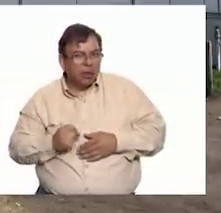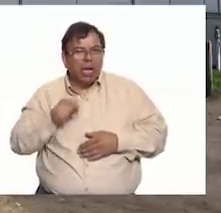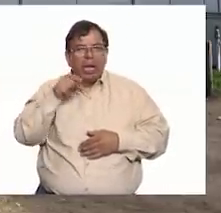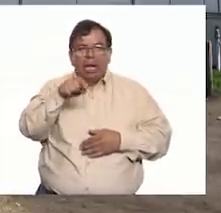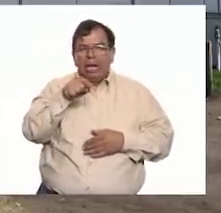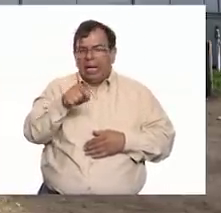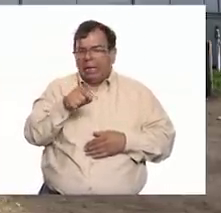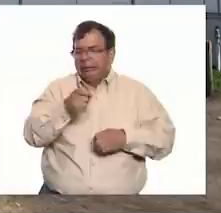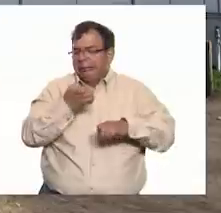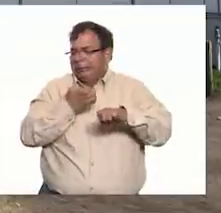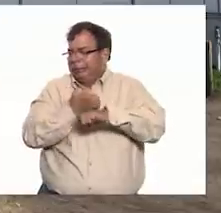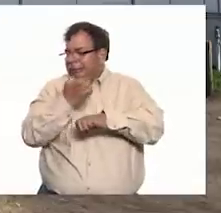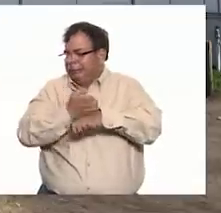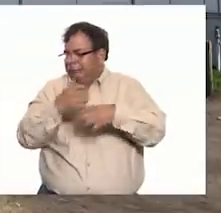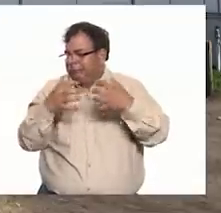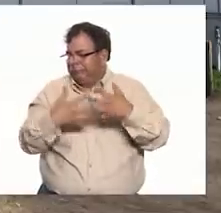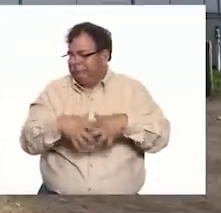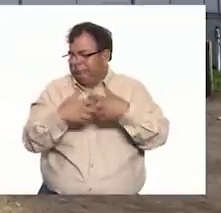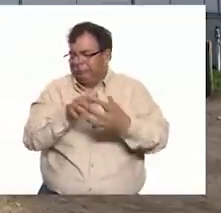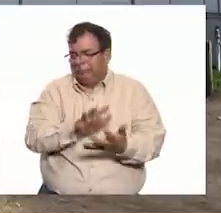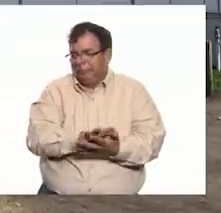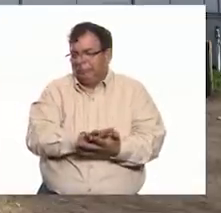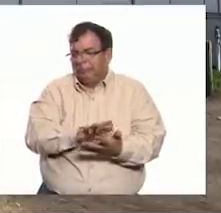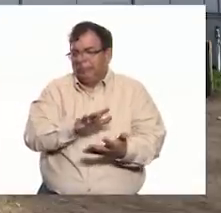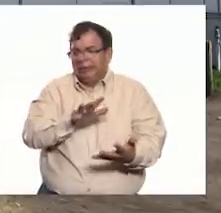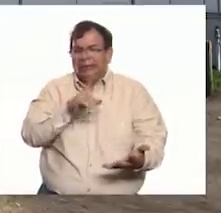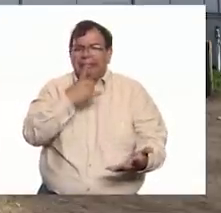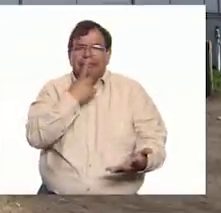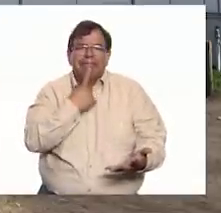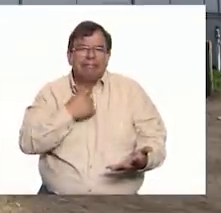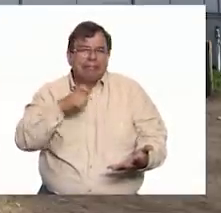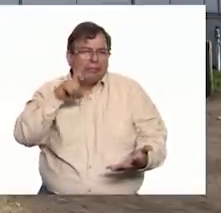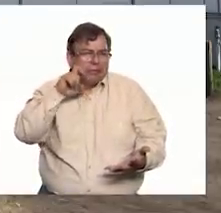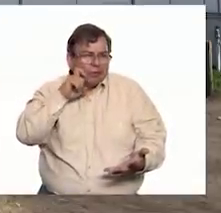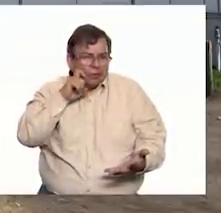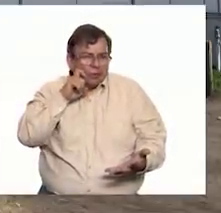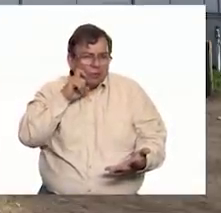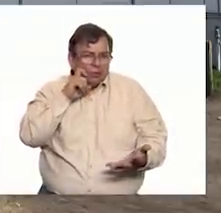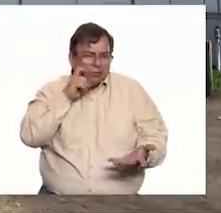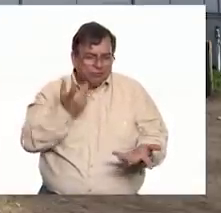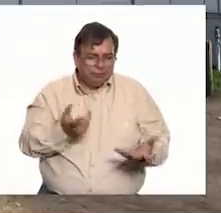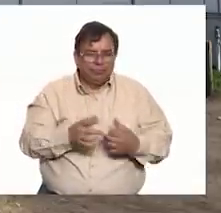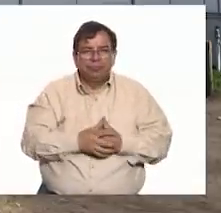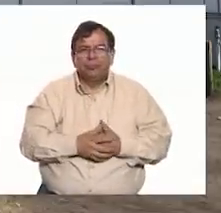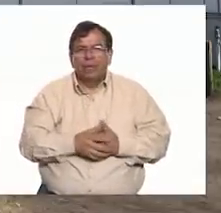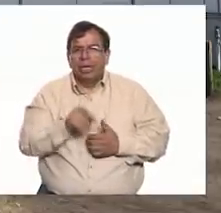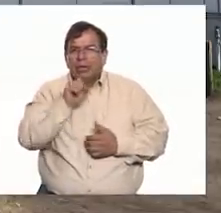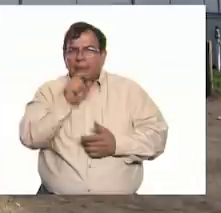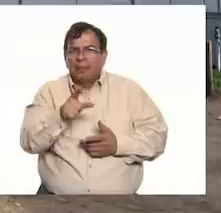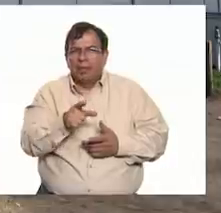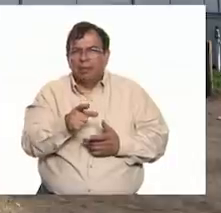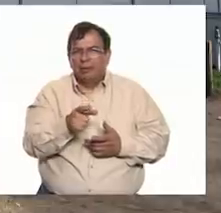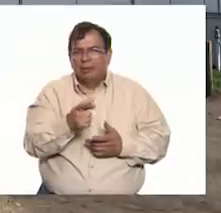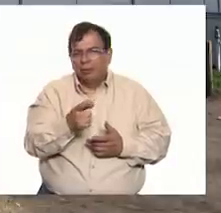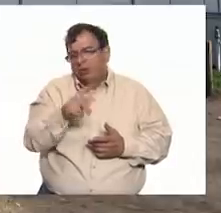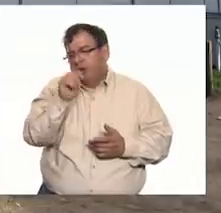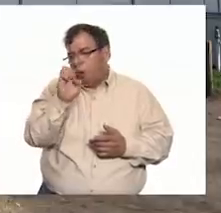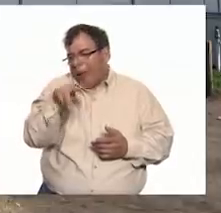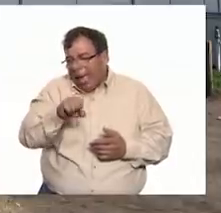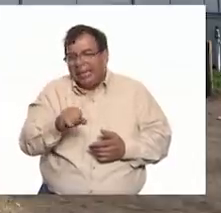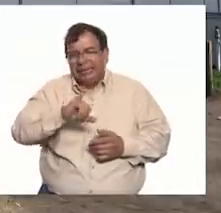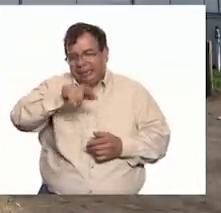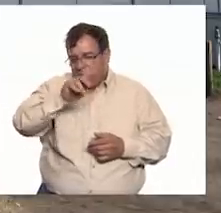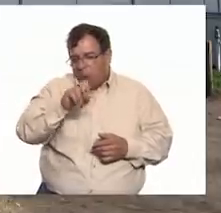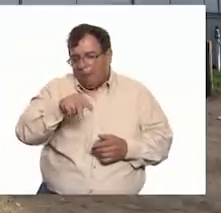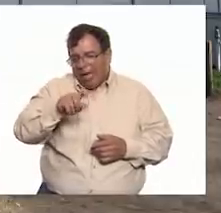principal productora a nivel nacional de jitomate o tomate, también conocido como tomate, así lo